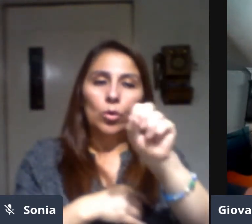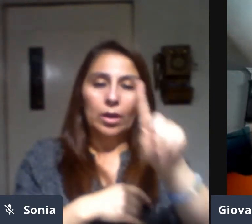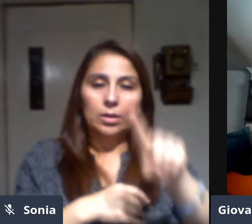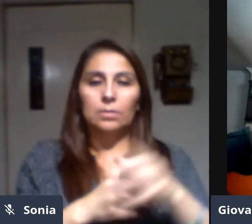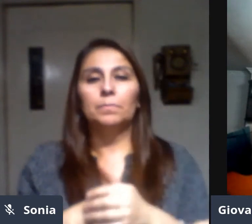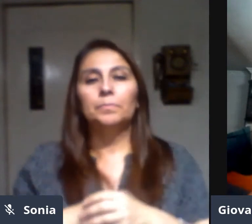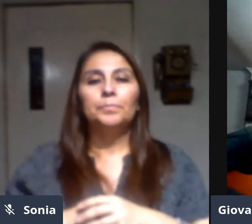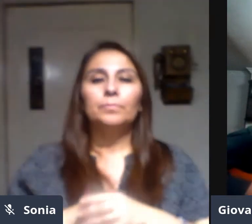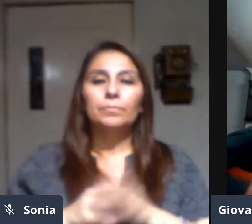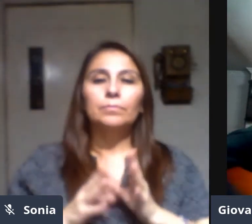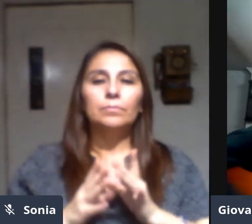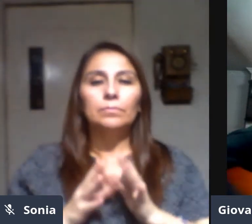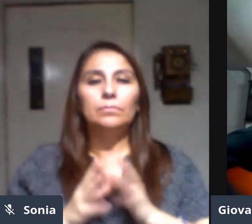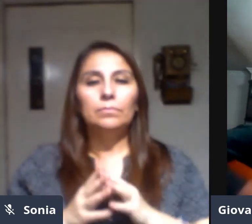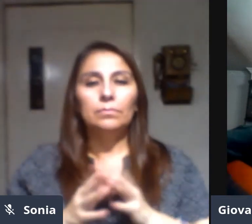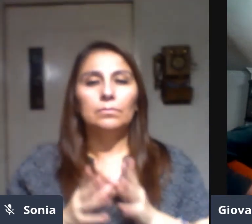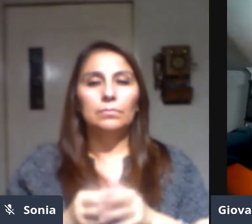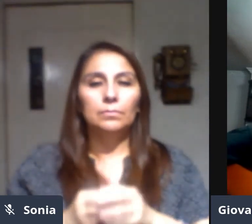no